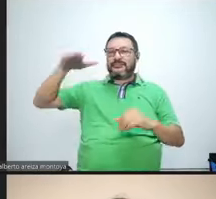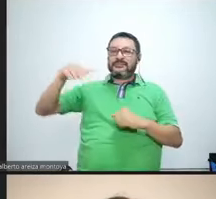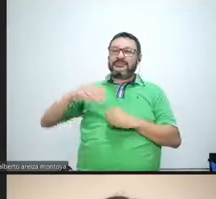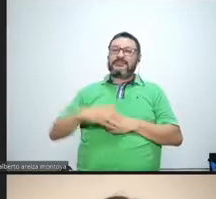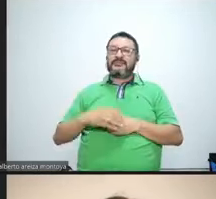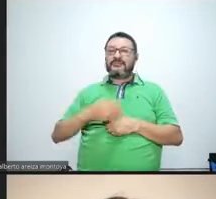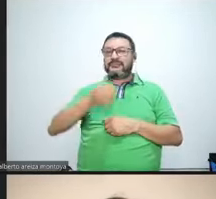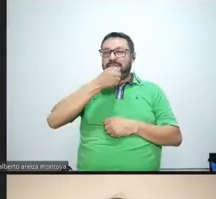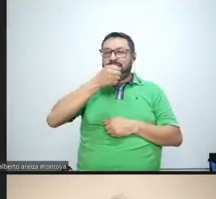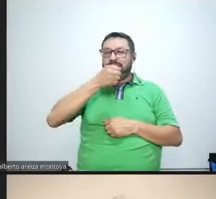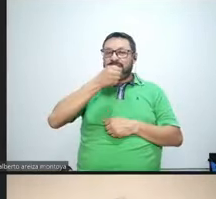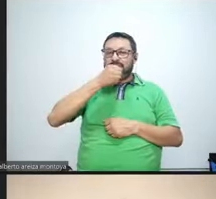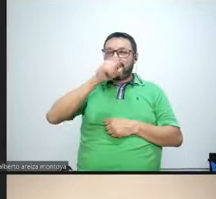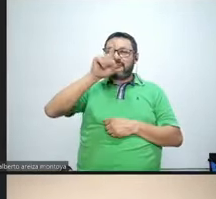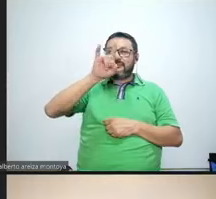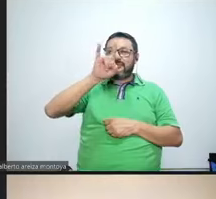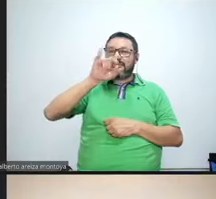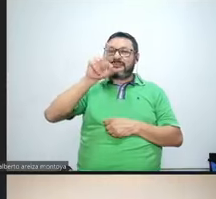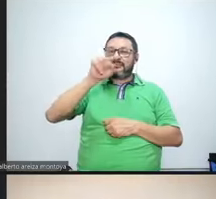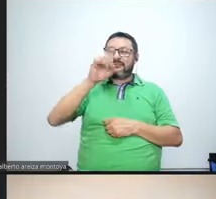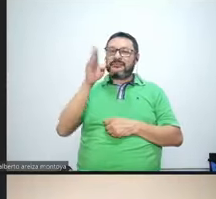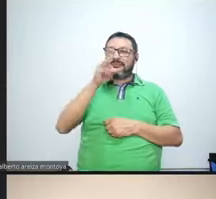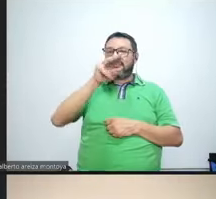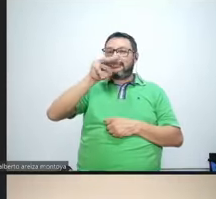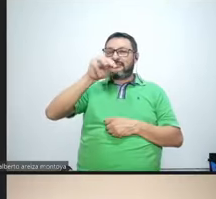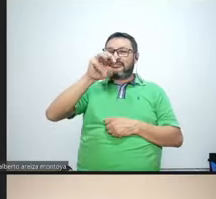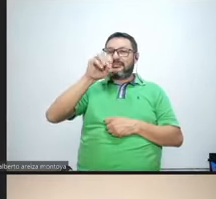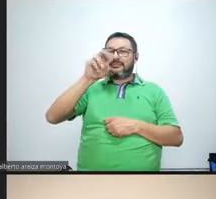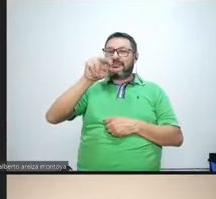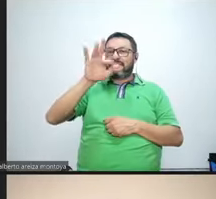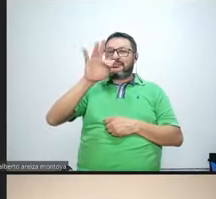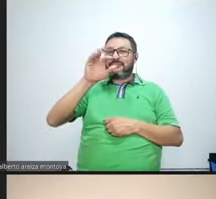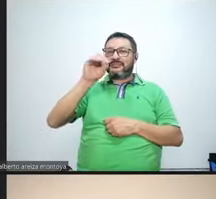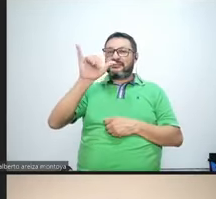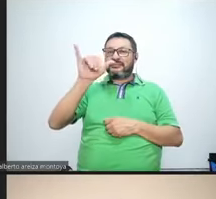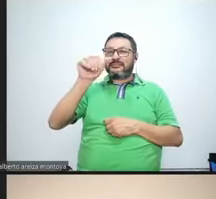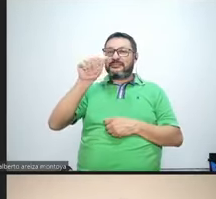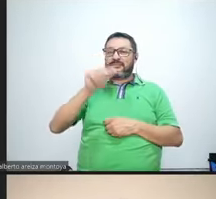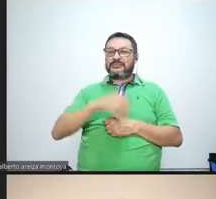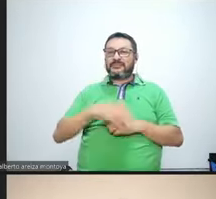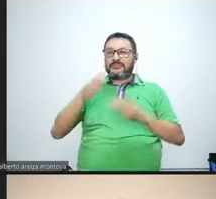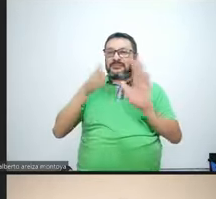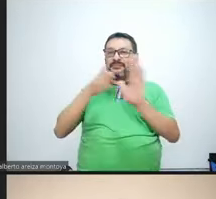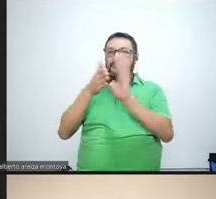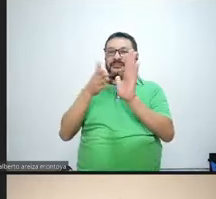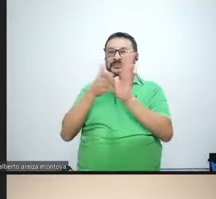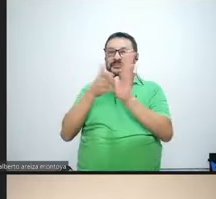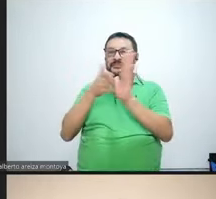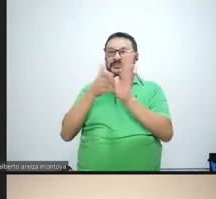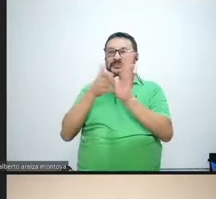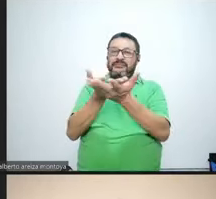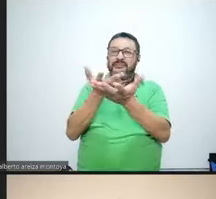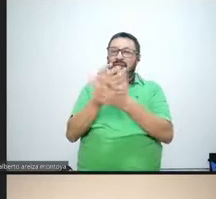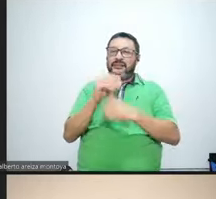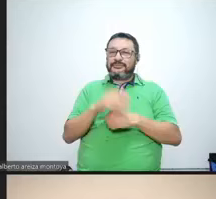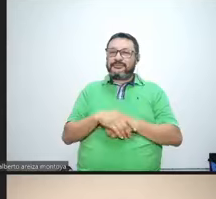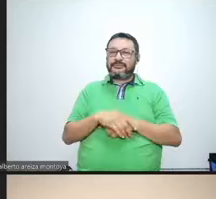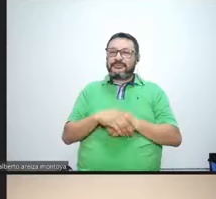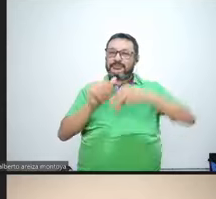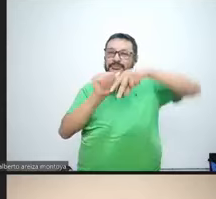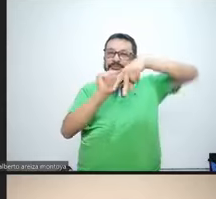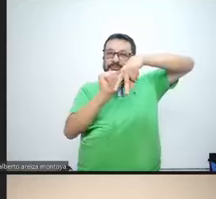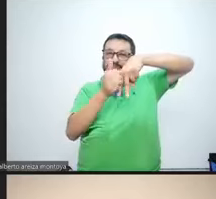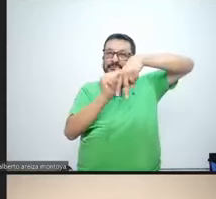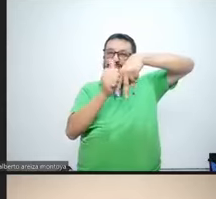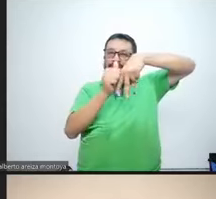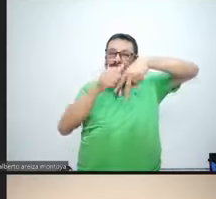precisamente el mensaje que entregaba el profe Montoya era un consejo para no solo los deportistas élites, sino para la